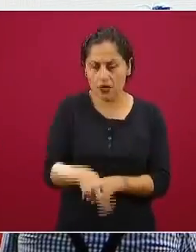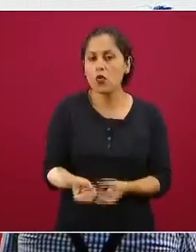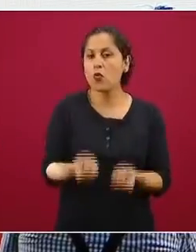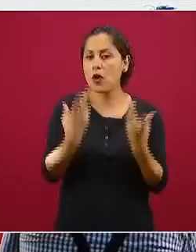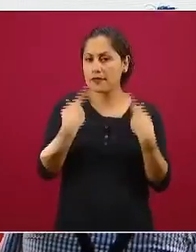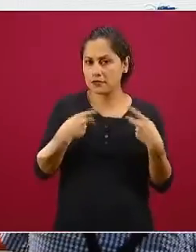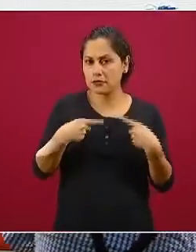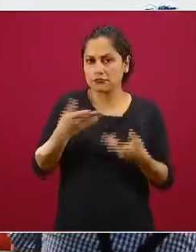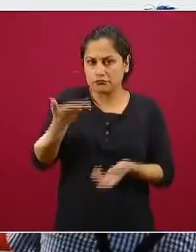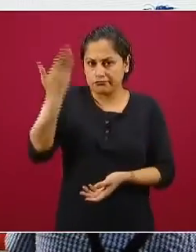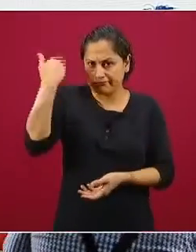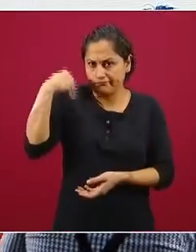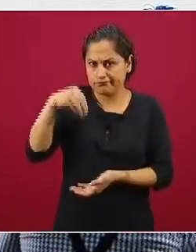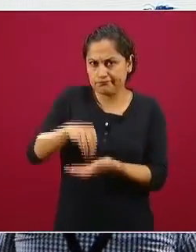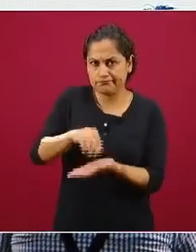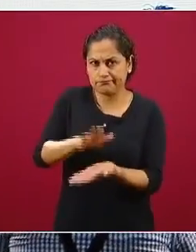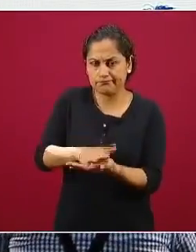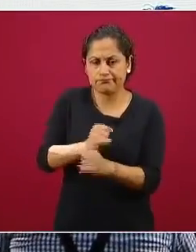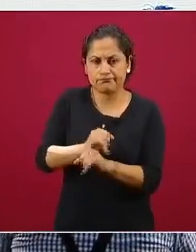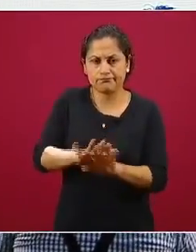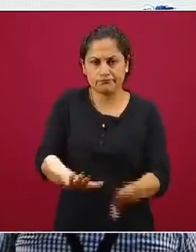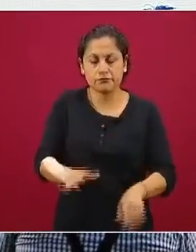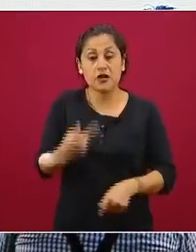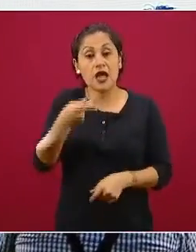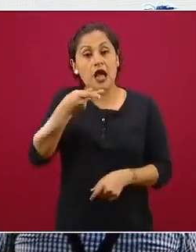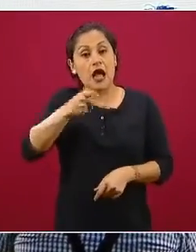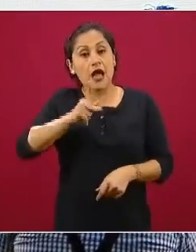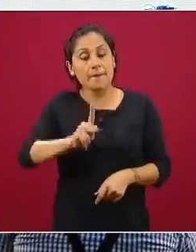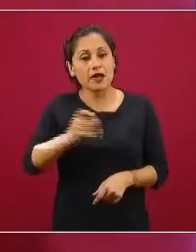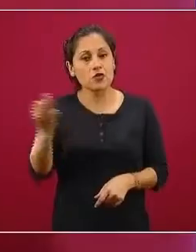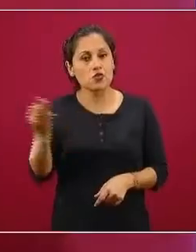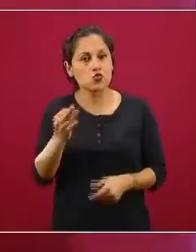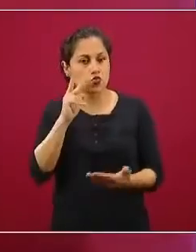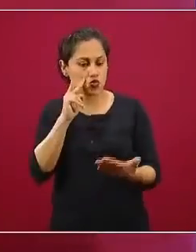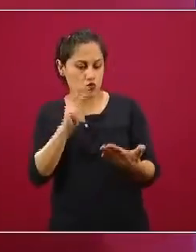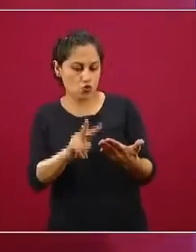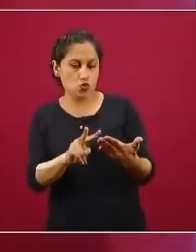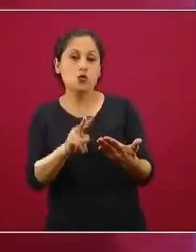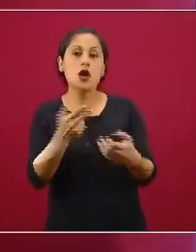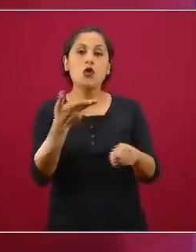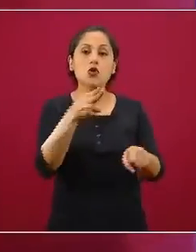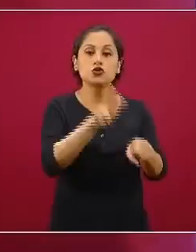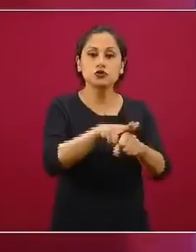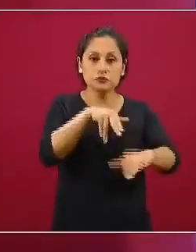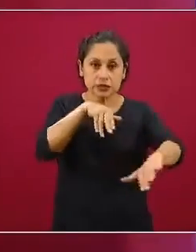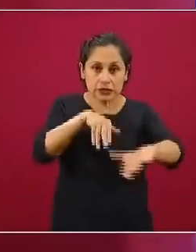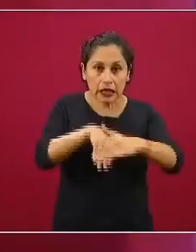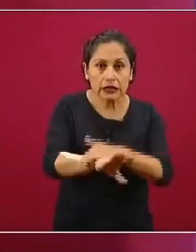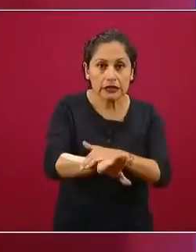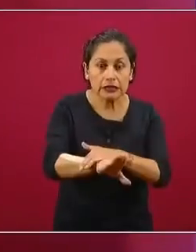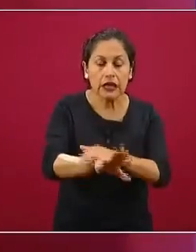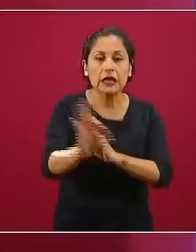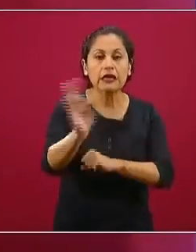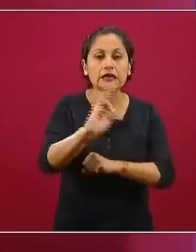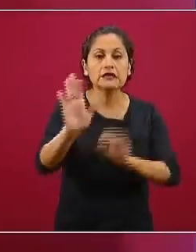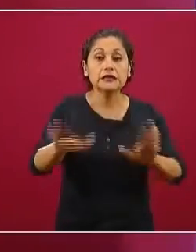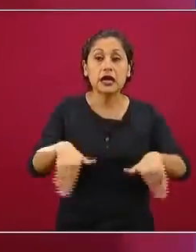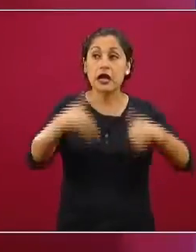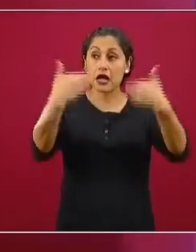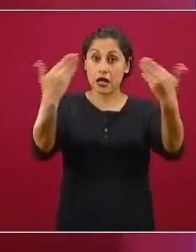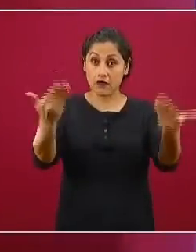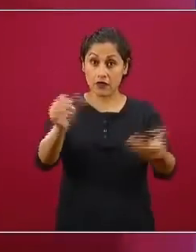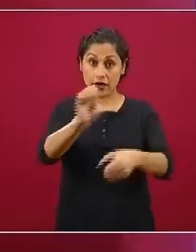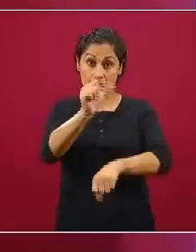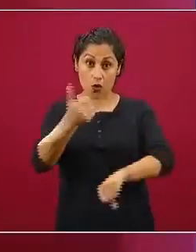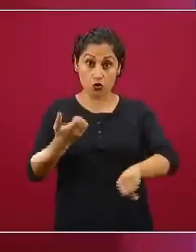las hospitalizaciones reales observadas corresponden a personas que también viven en otros municipios fuera